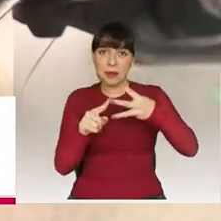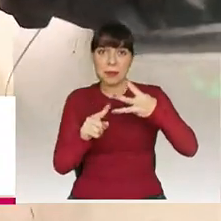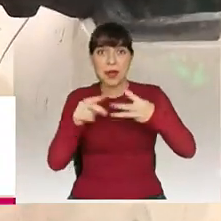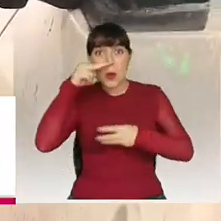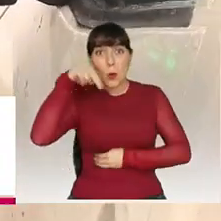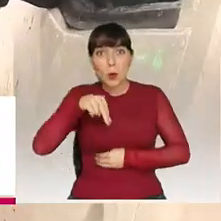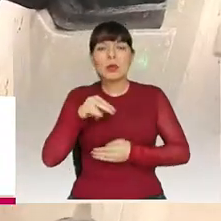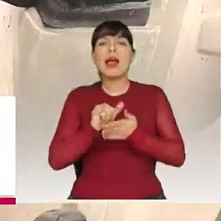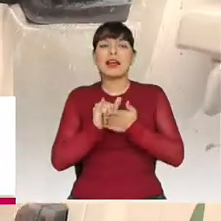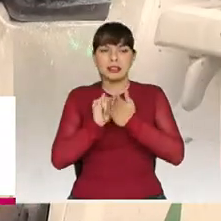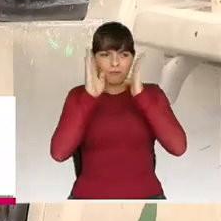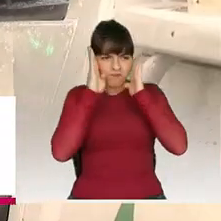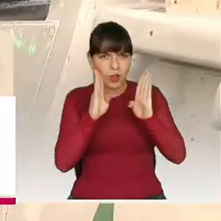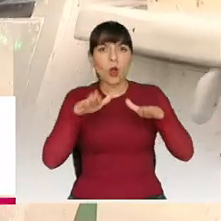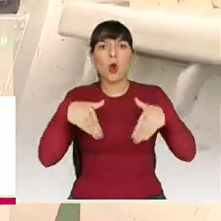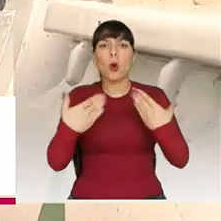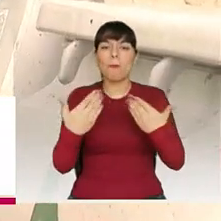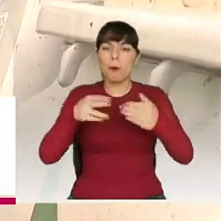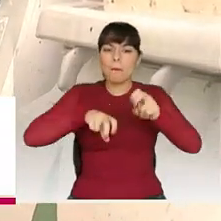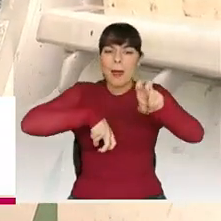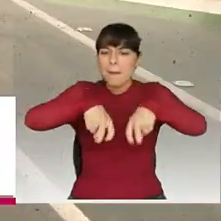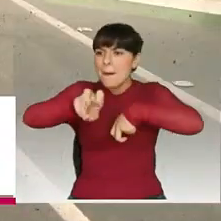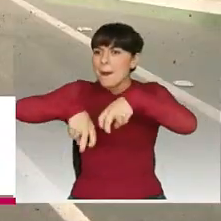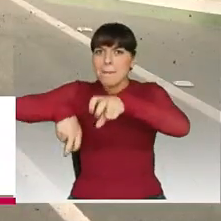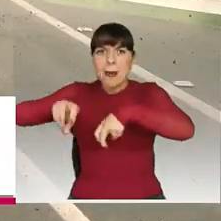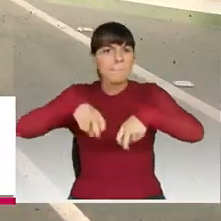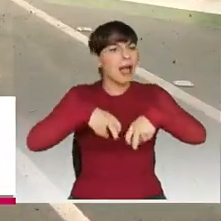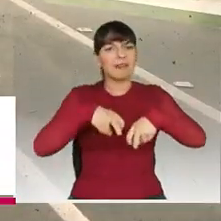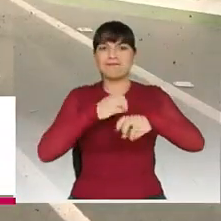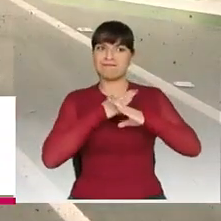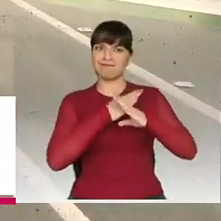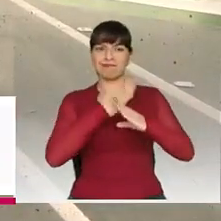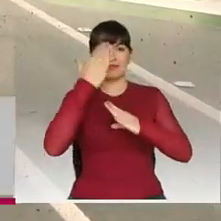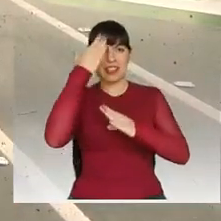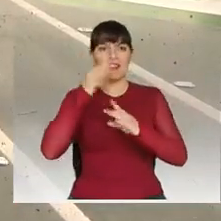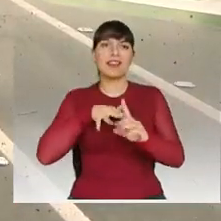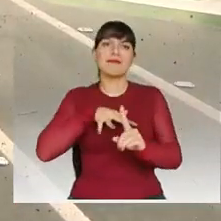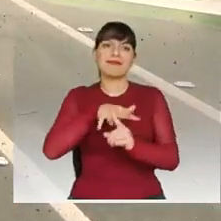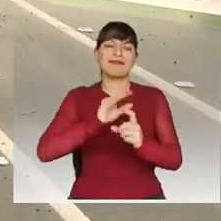movilización de personas para mitigar los contagios por COVID-19 en la región central.